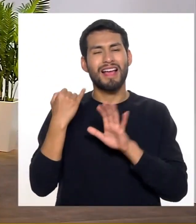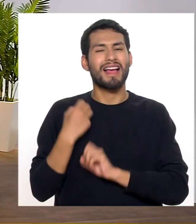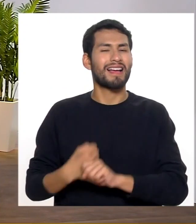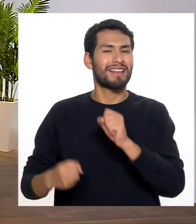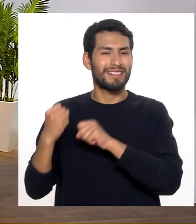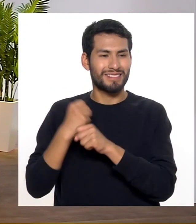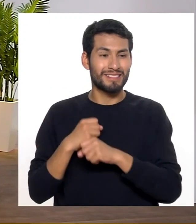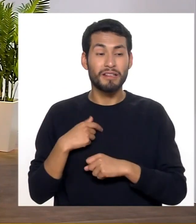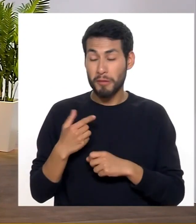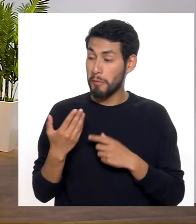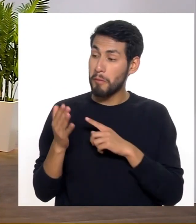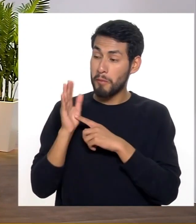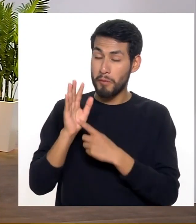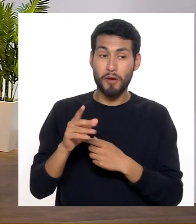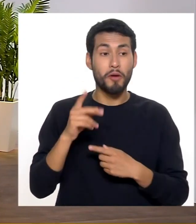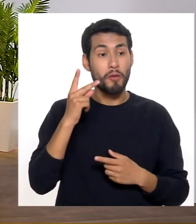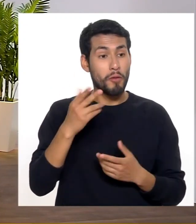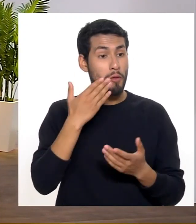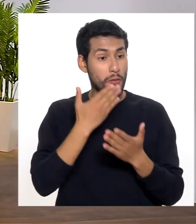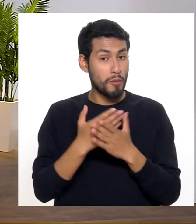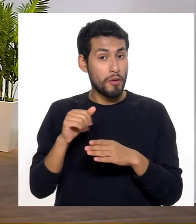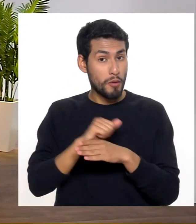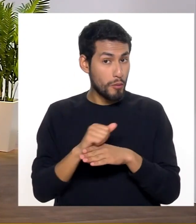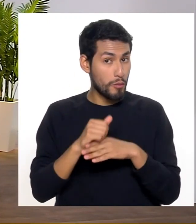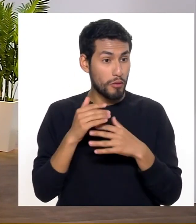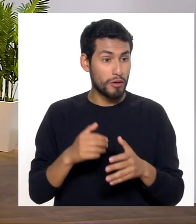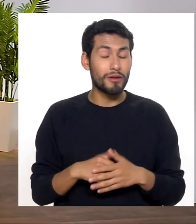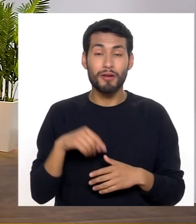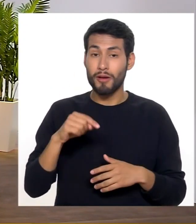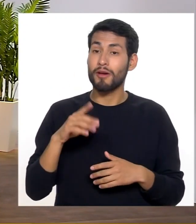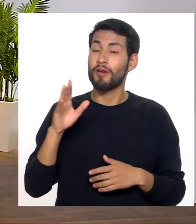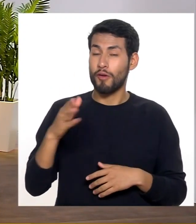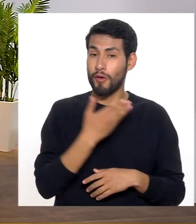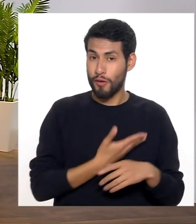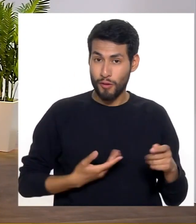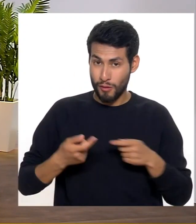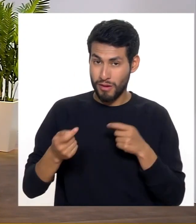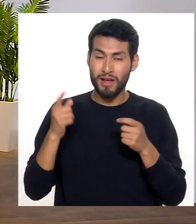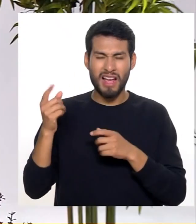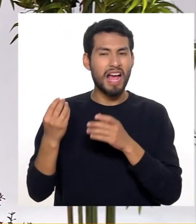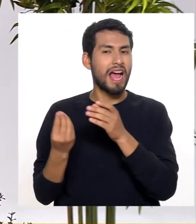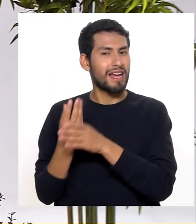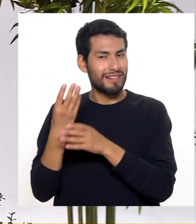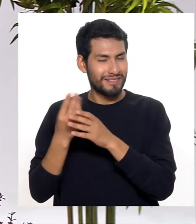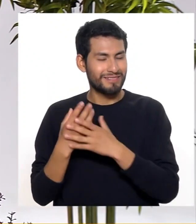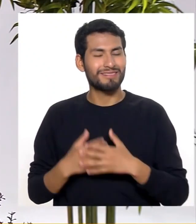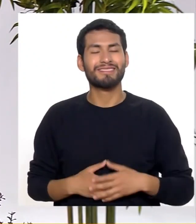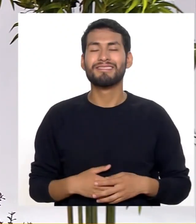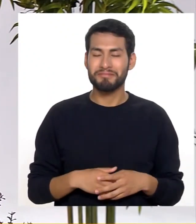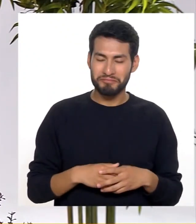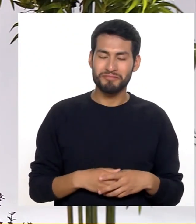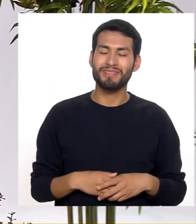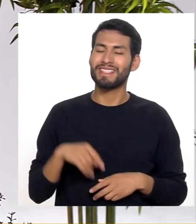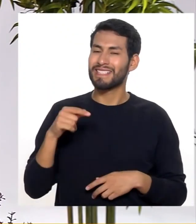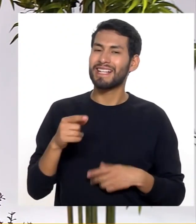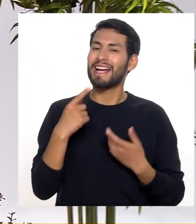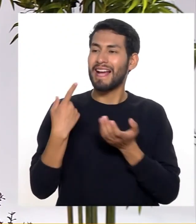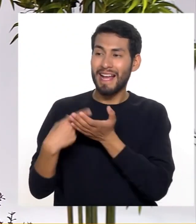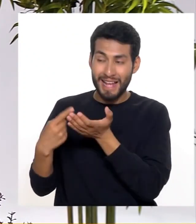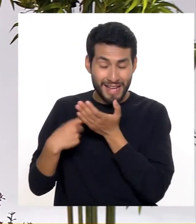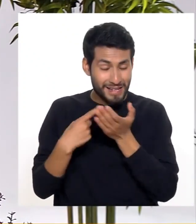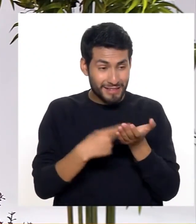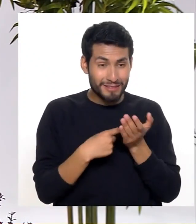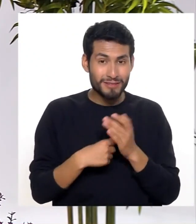dijimos, vamos a presentar estas dos buenas prácticas que son del Estado en Arequipa. Y es así,